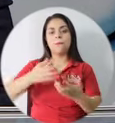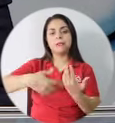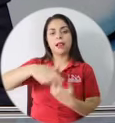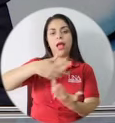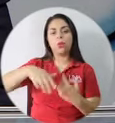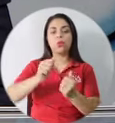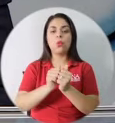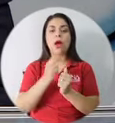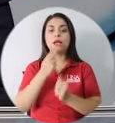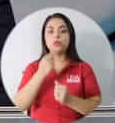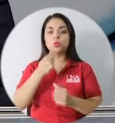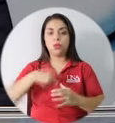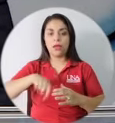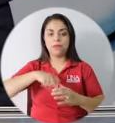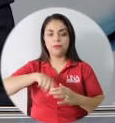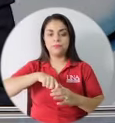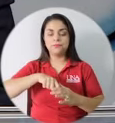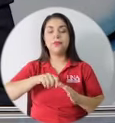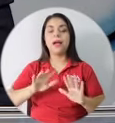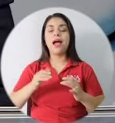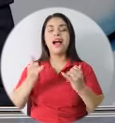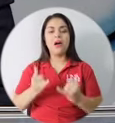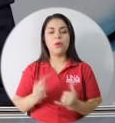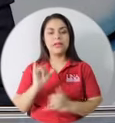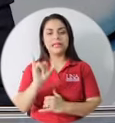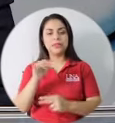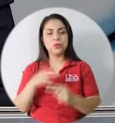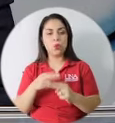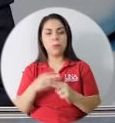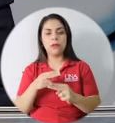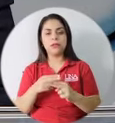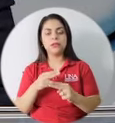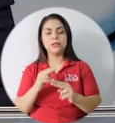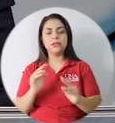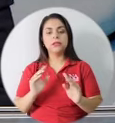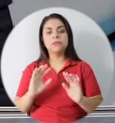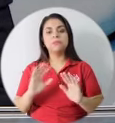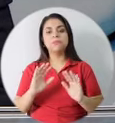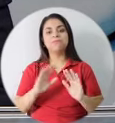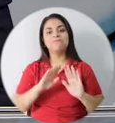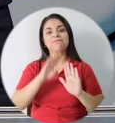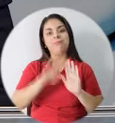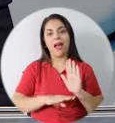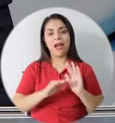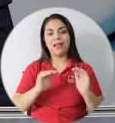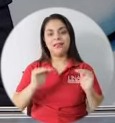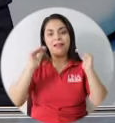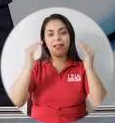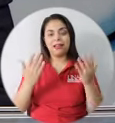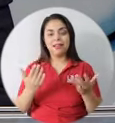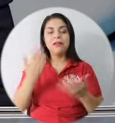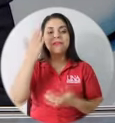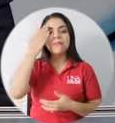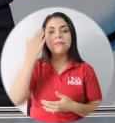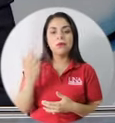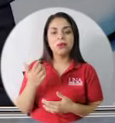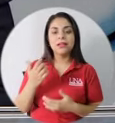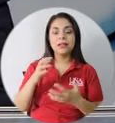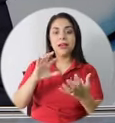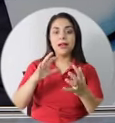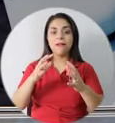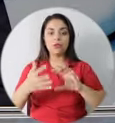con azúcar, ¿verdad? Ahora, esa connotación más bien le baja nivel el café, uh-huh, ¿verdad? Claro. Porque